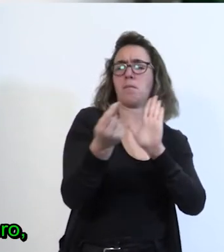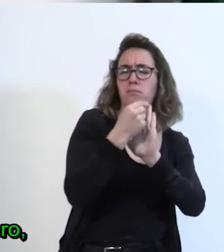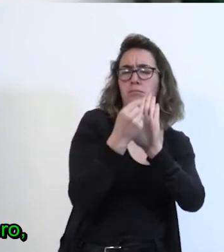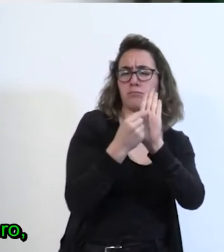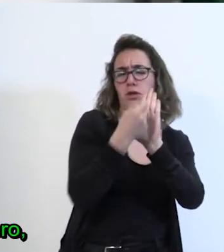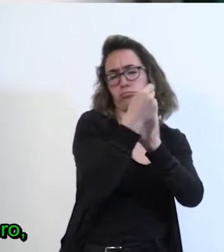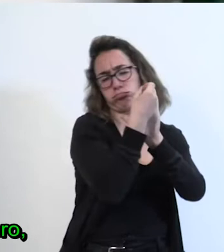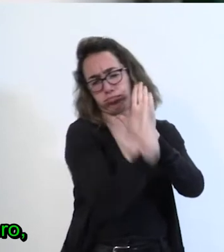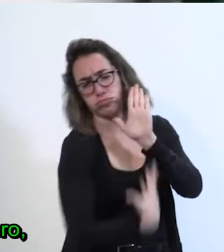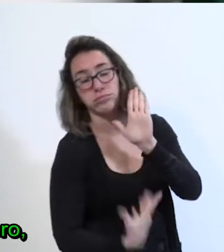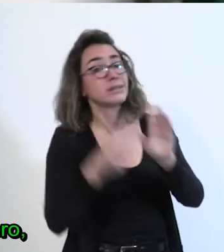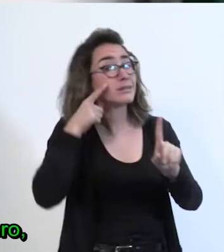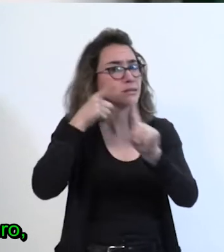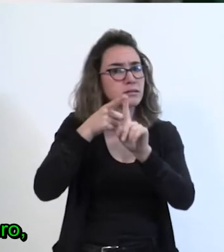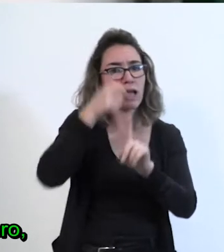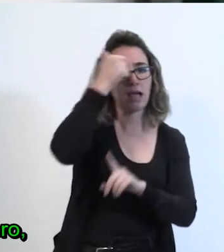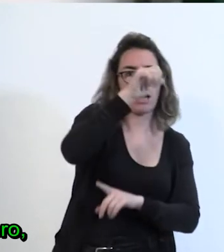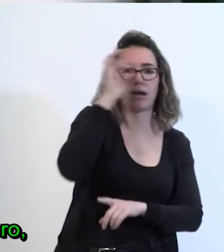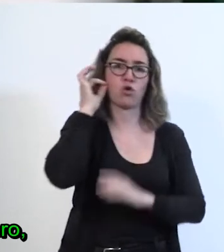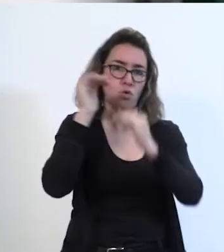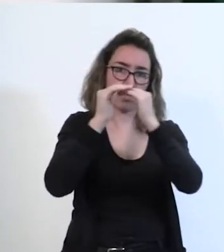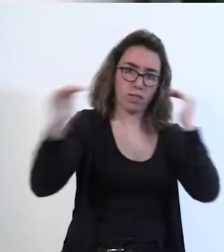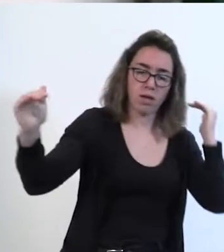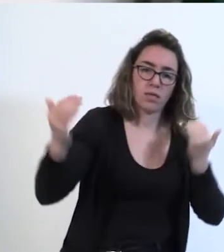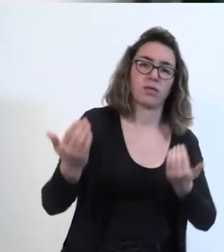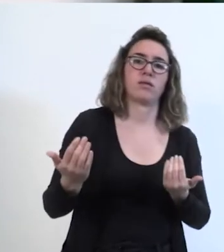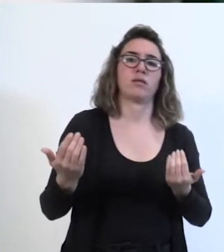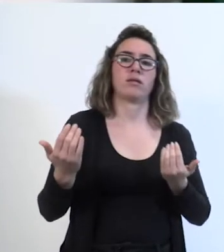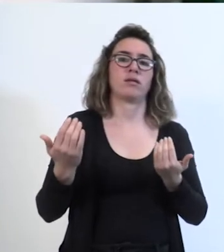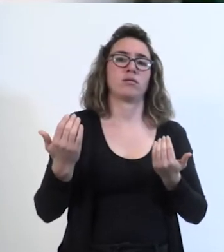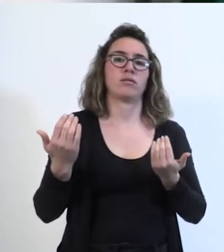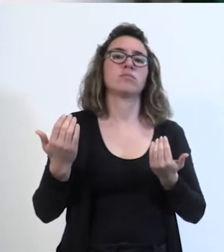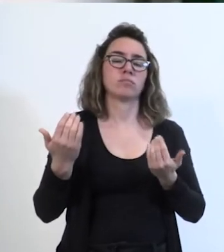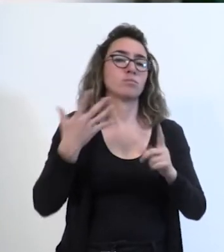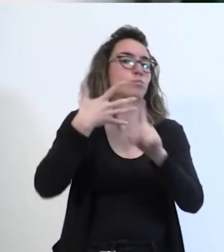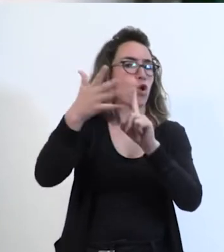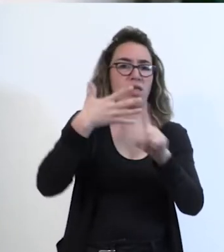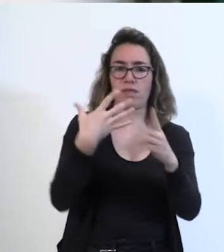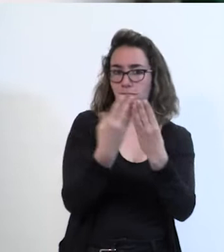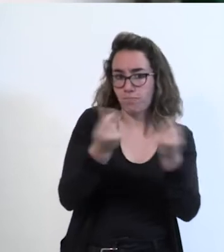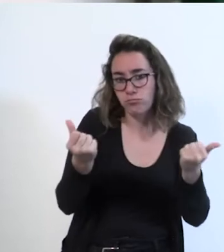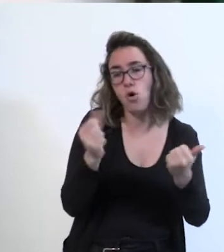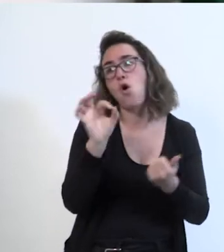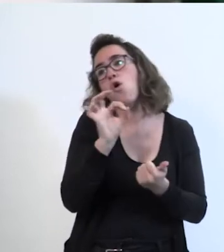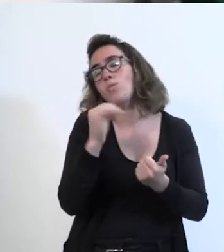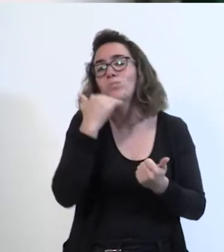muchas medidas para promover la igualdad de género, la erradicación de la violencia, o por lo